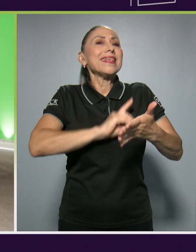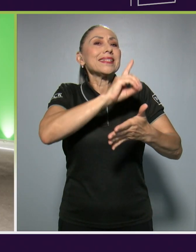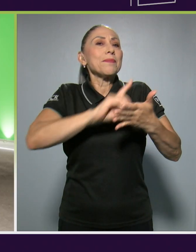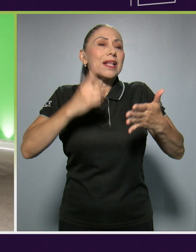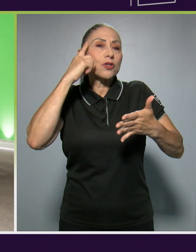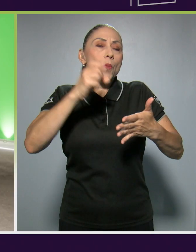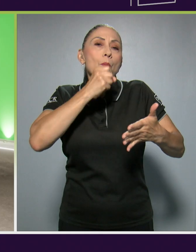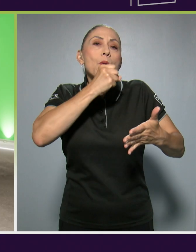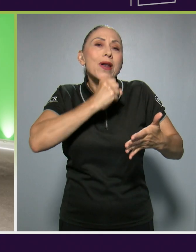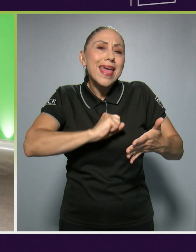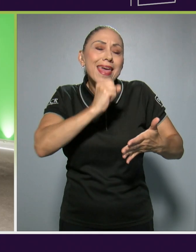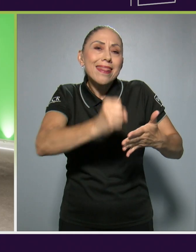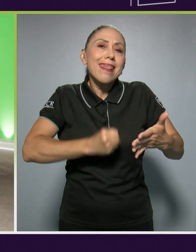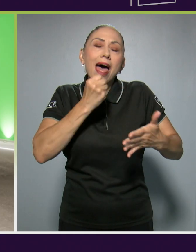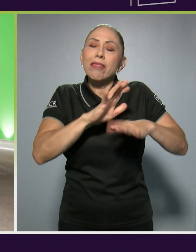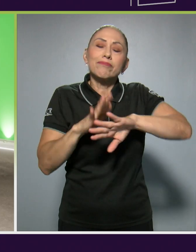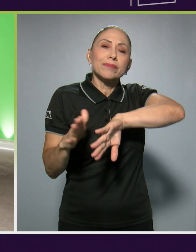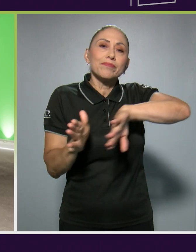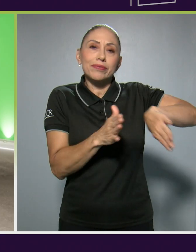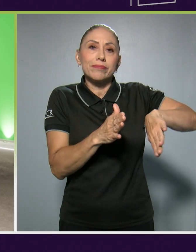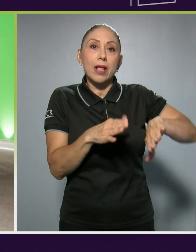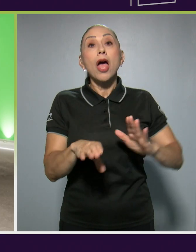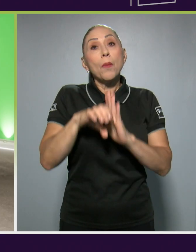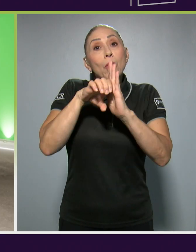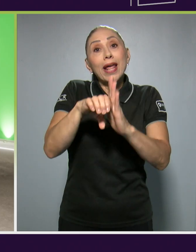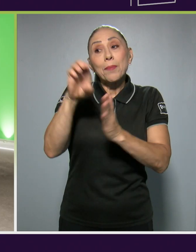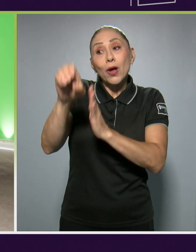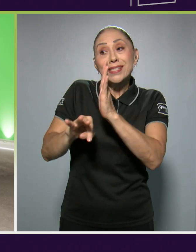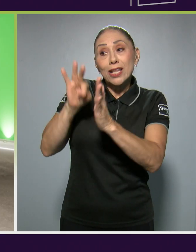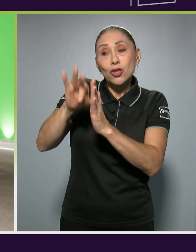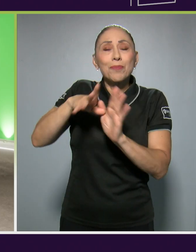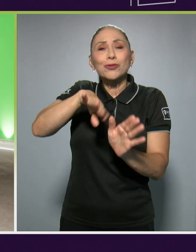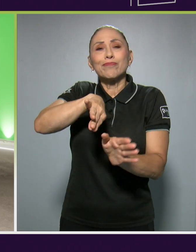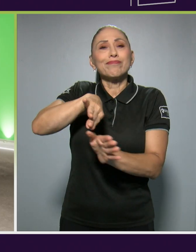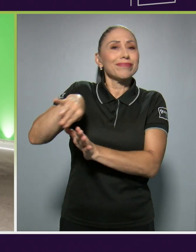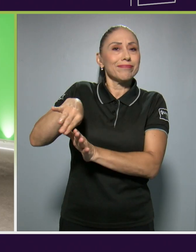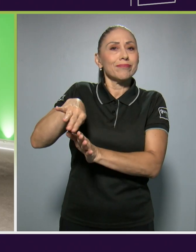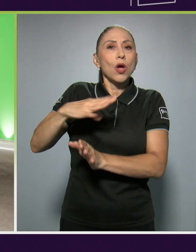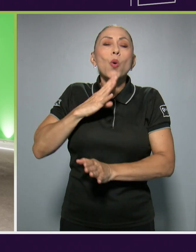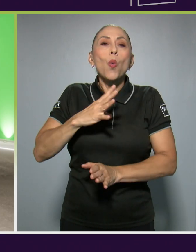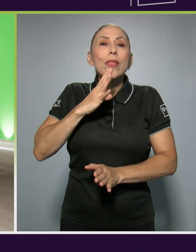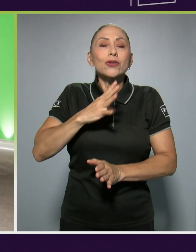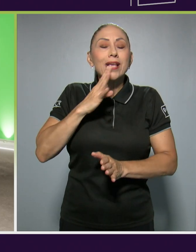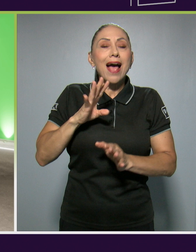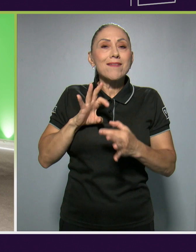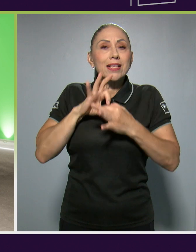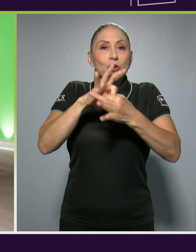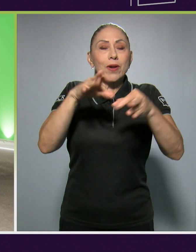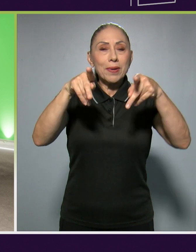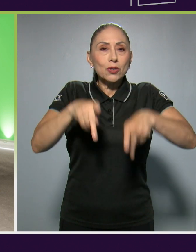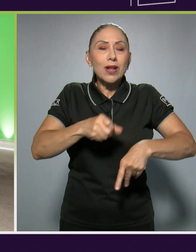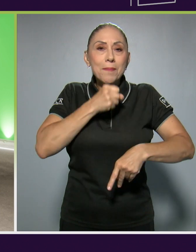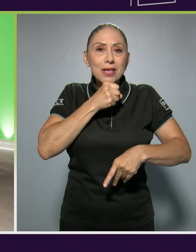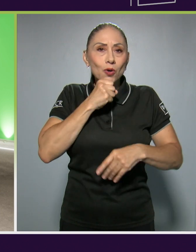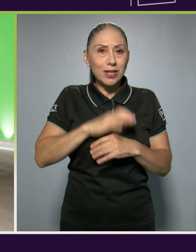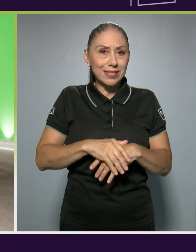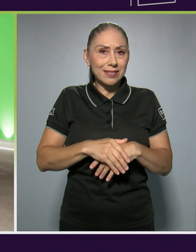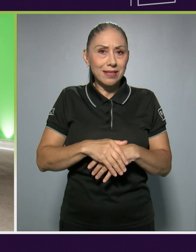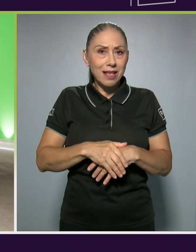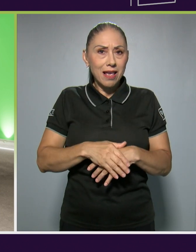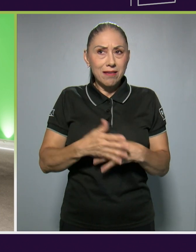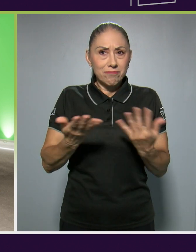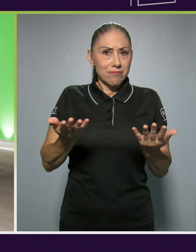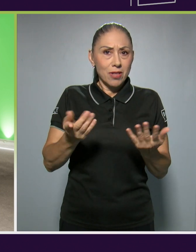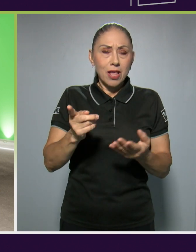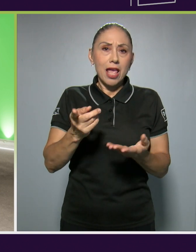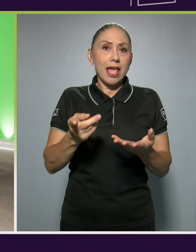de dejar de lado estereotipos. Cuando se están hablando de personas mayores, usar imágenes de ellos donde estén de